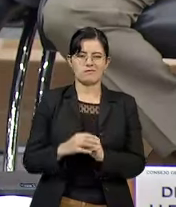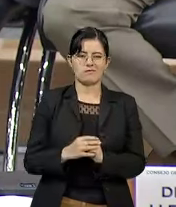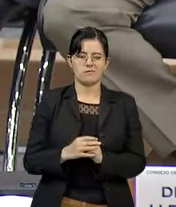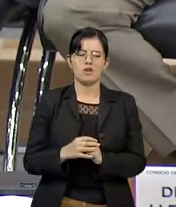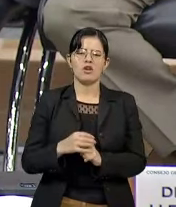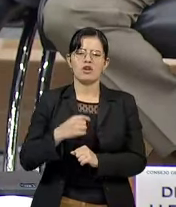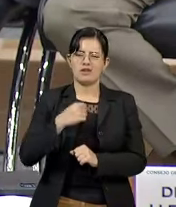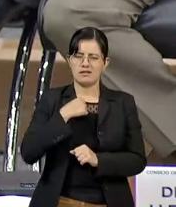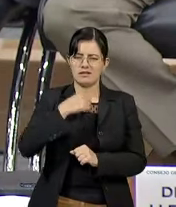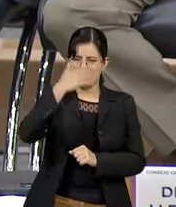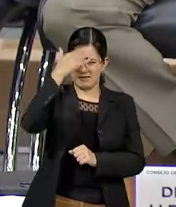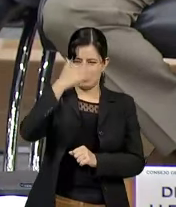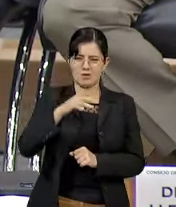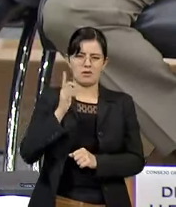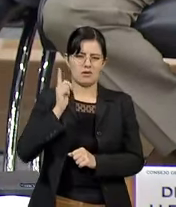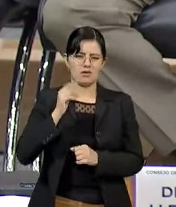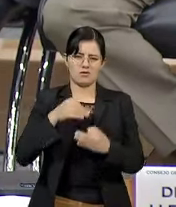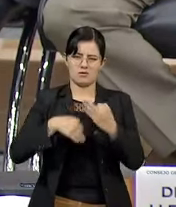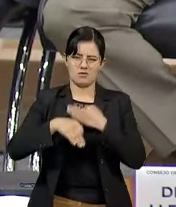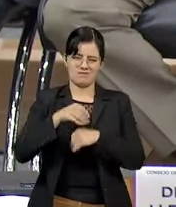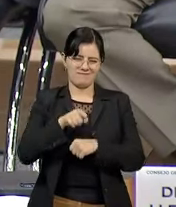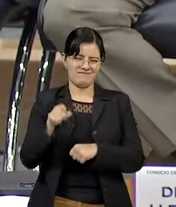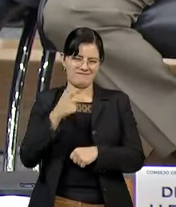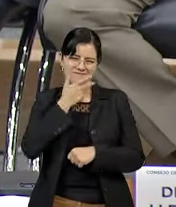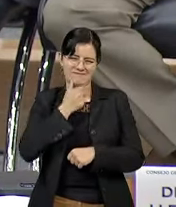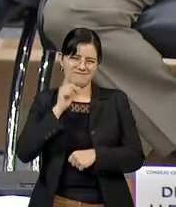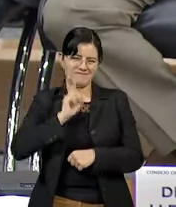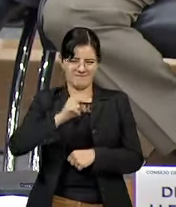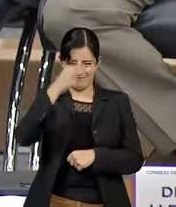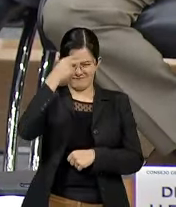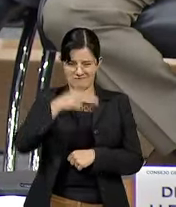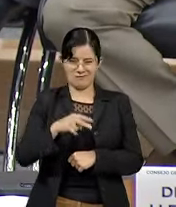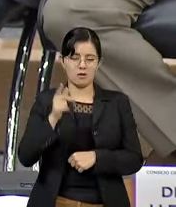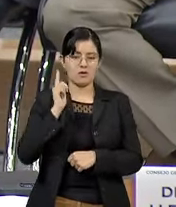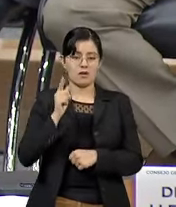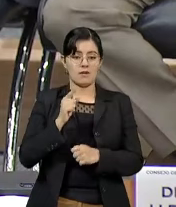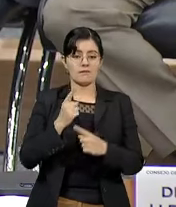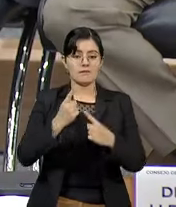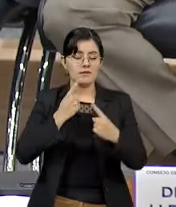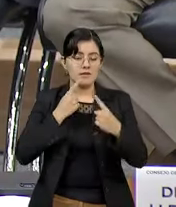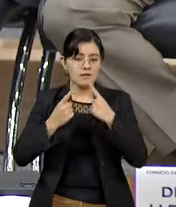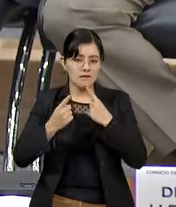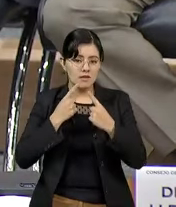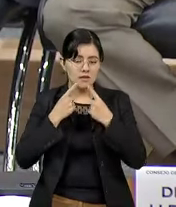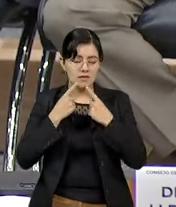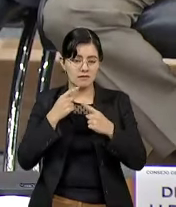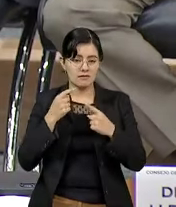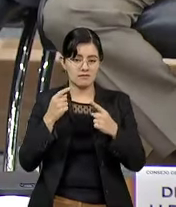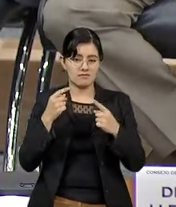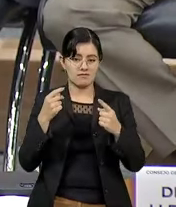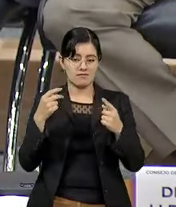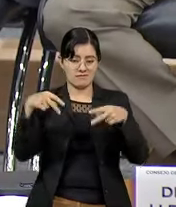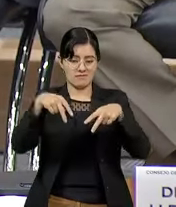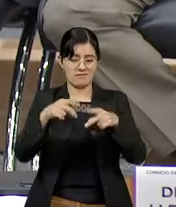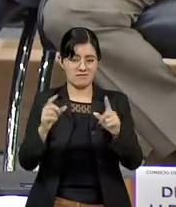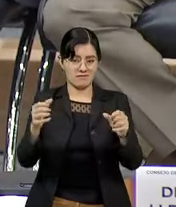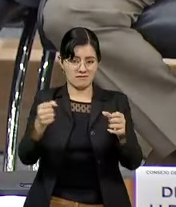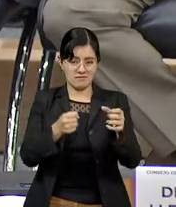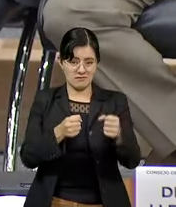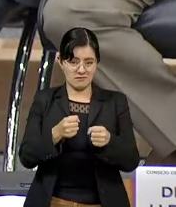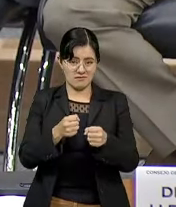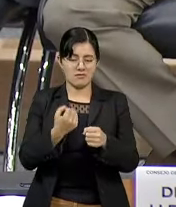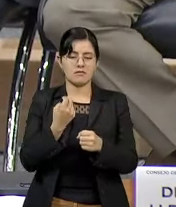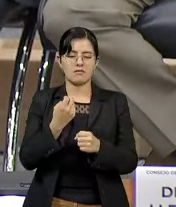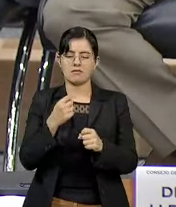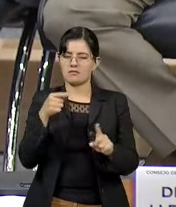que esperamos todos los mexicanos y las mexicanas que este espacio de los debates sea un espacio en donde se privilegia